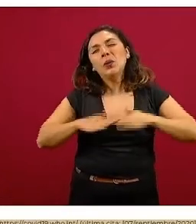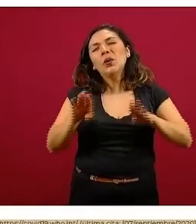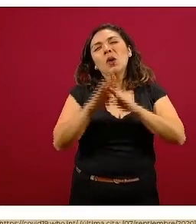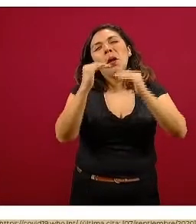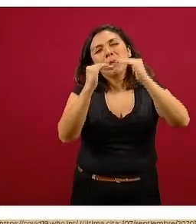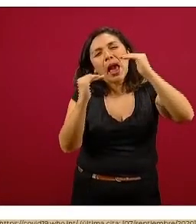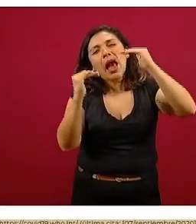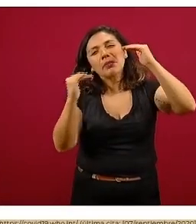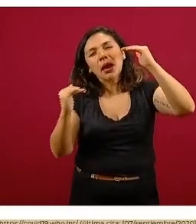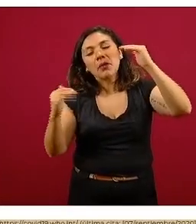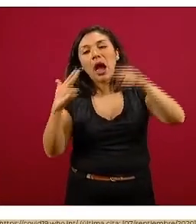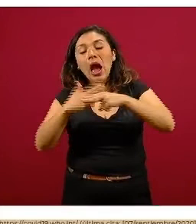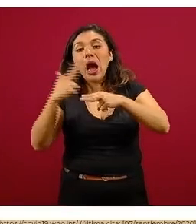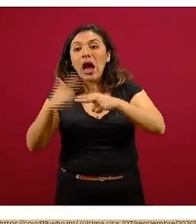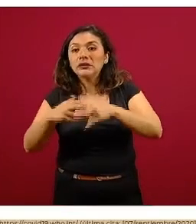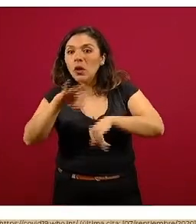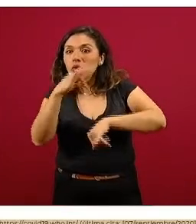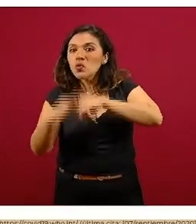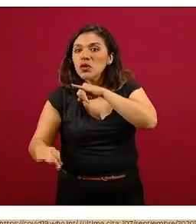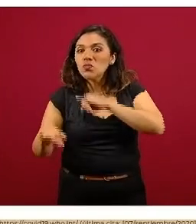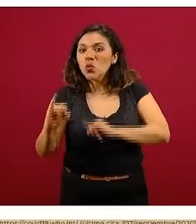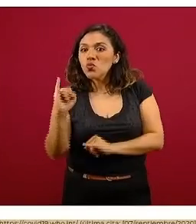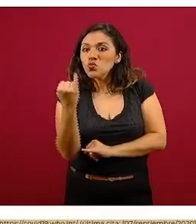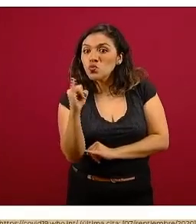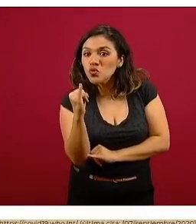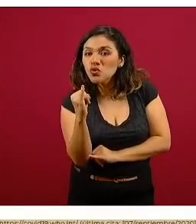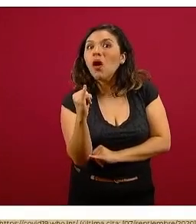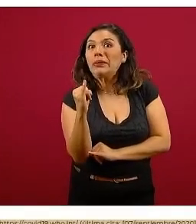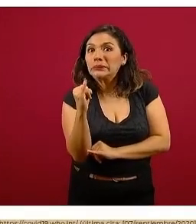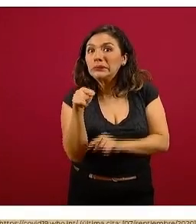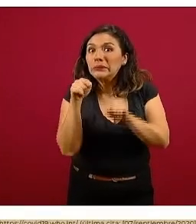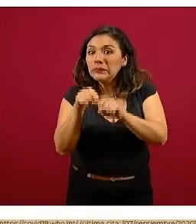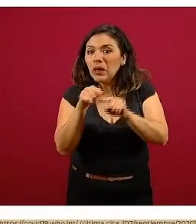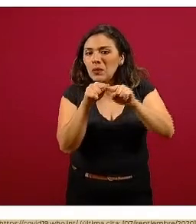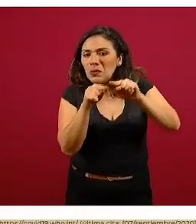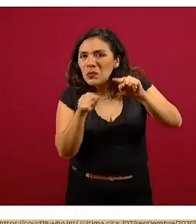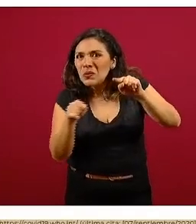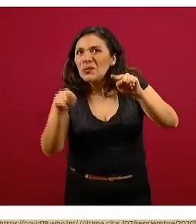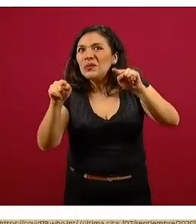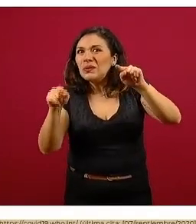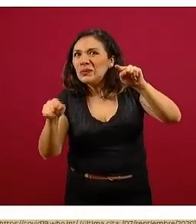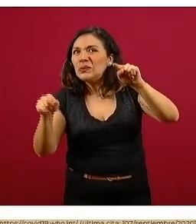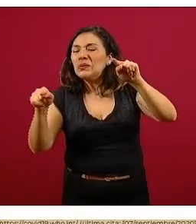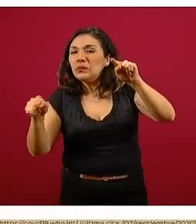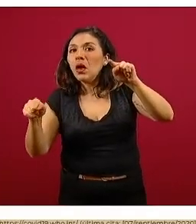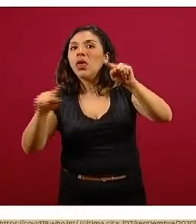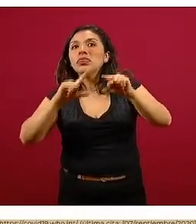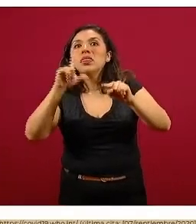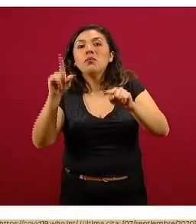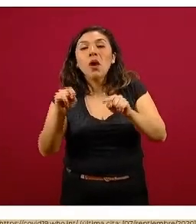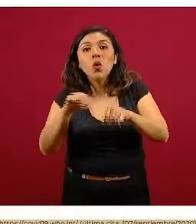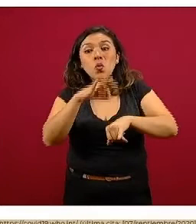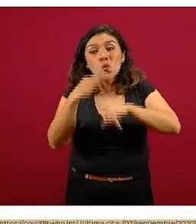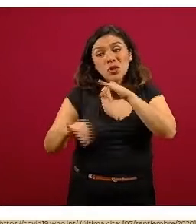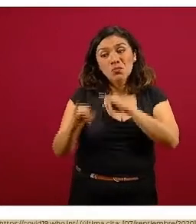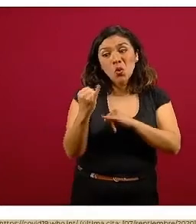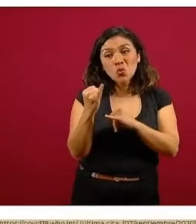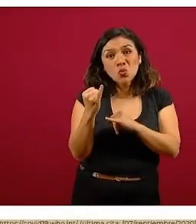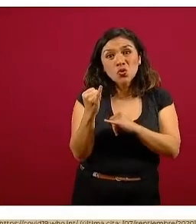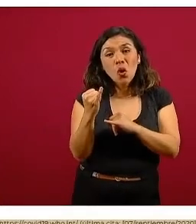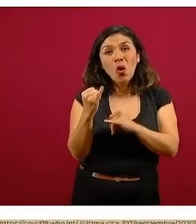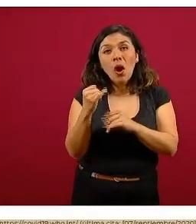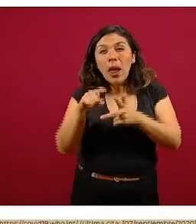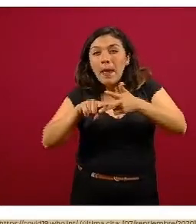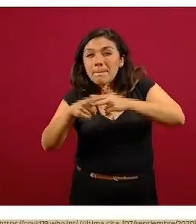mantuvo prácticamente hasta fines de junio, una meseta pero con tendencia descendente. De repente para fines de junio y ni bien